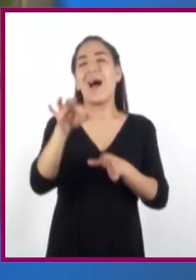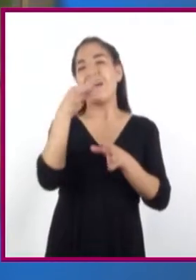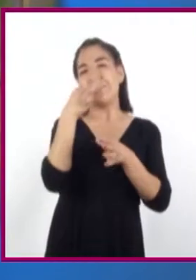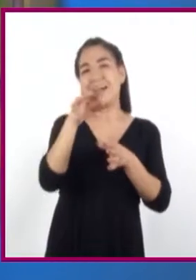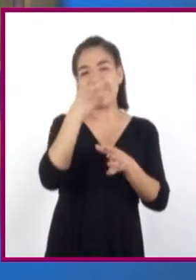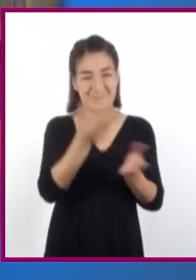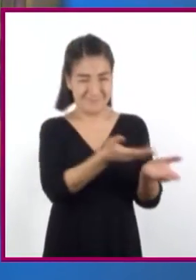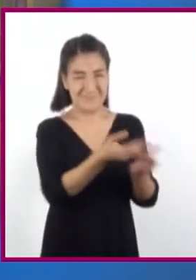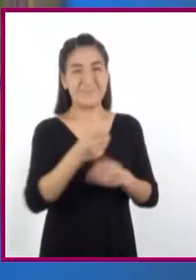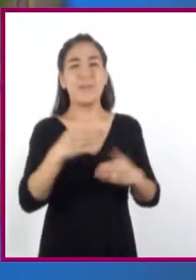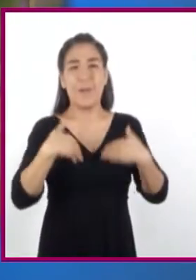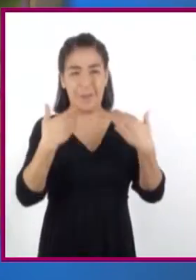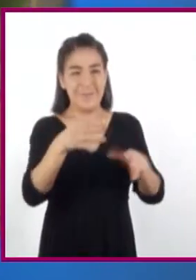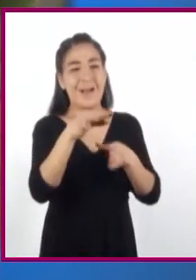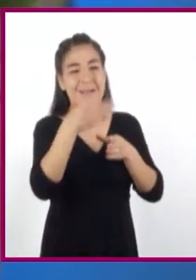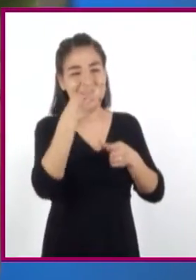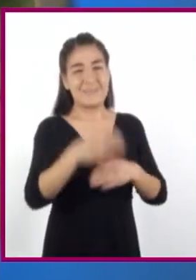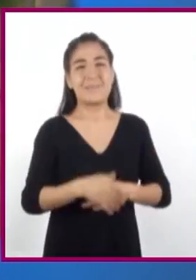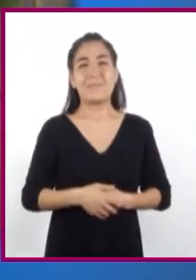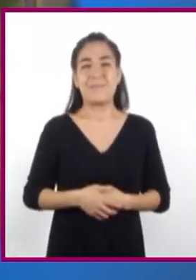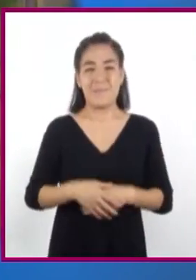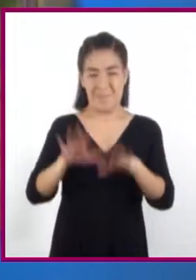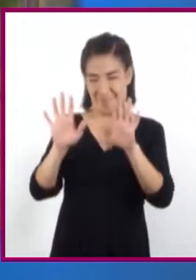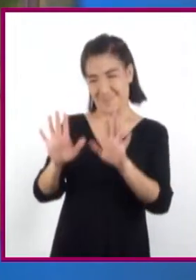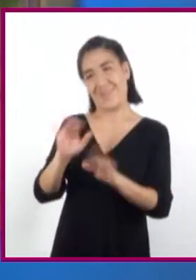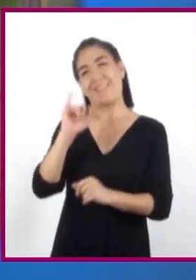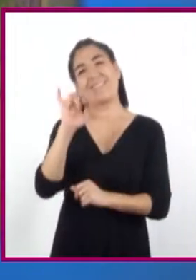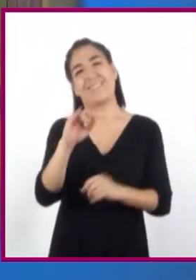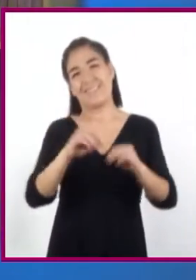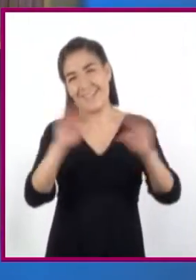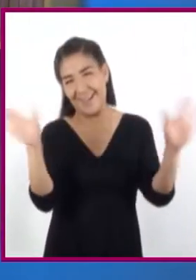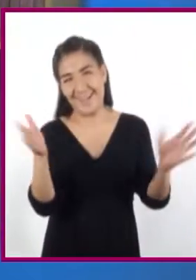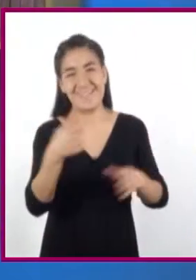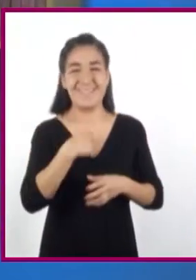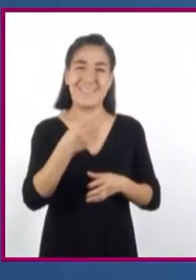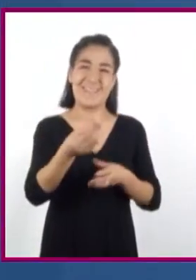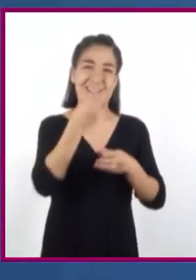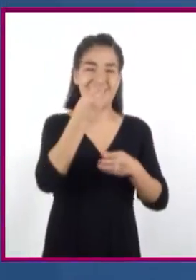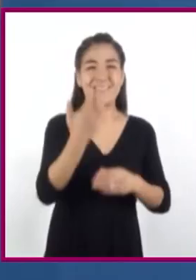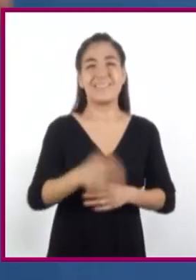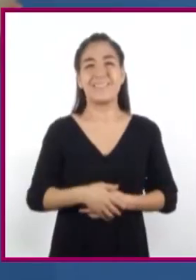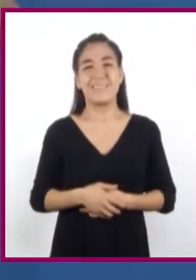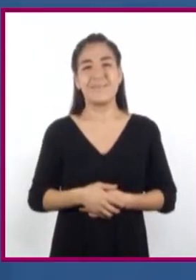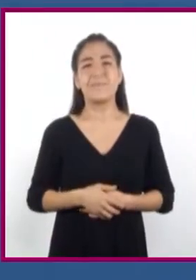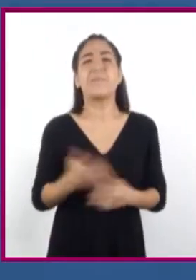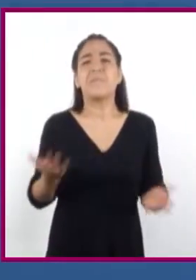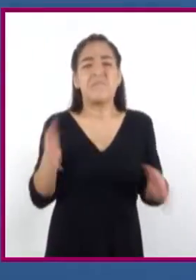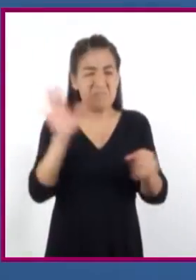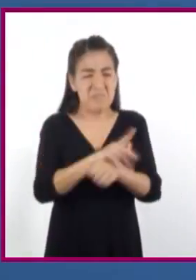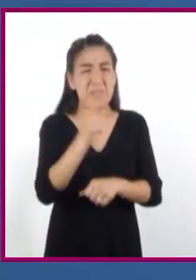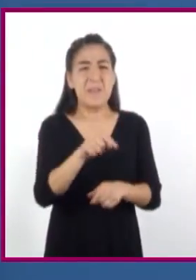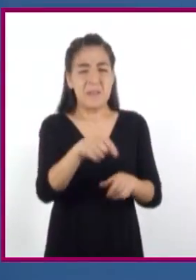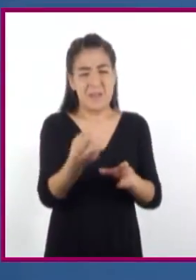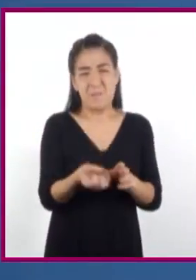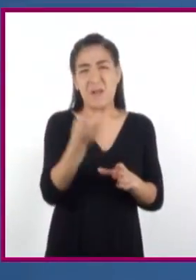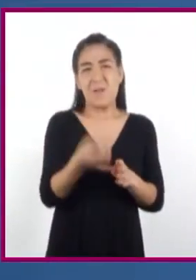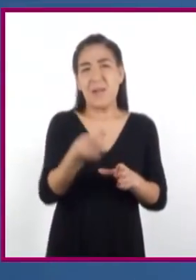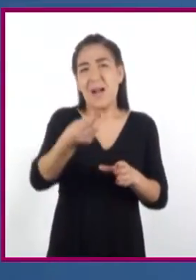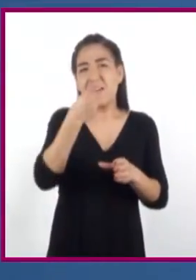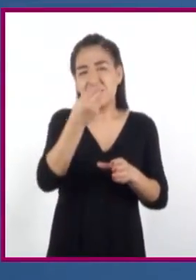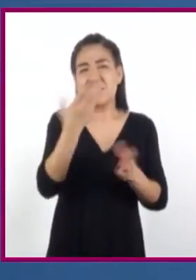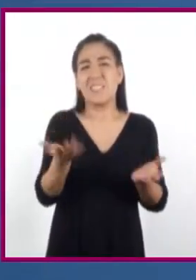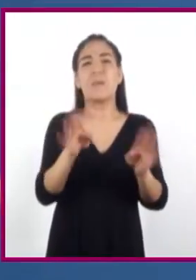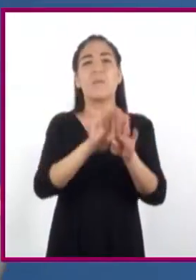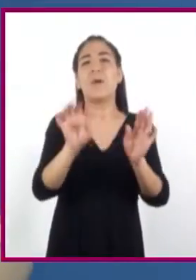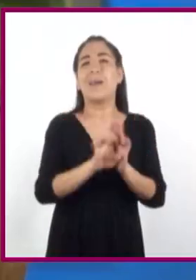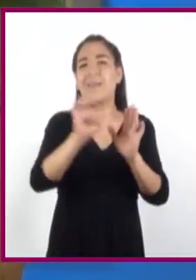Anda, con confianza. Pero por supuesto, maestro. ¿Por qué las palomitas son un ejemplo